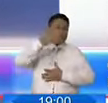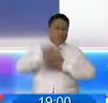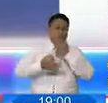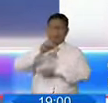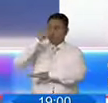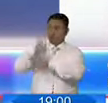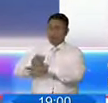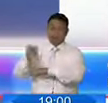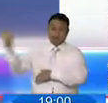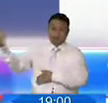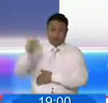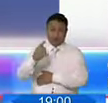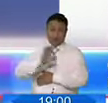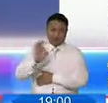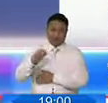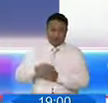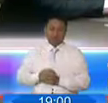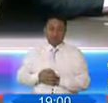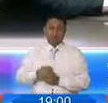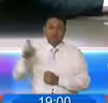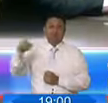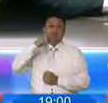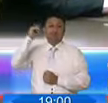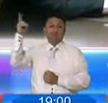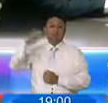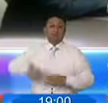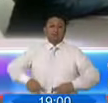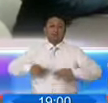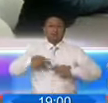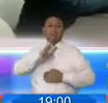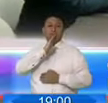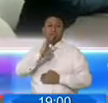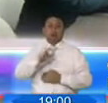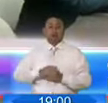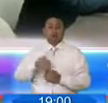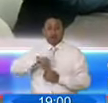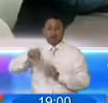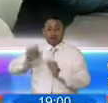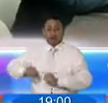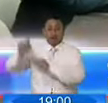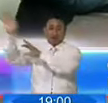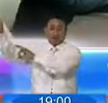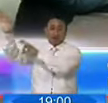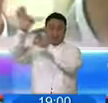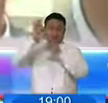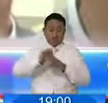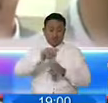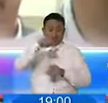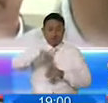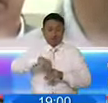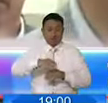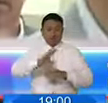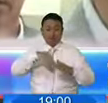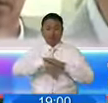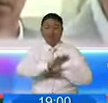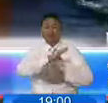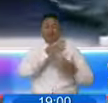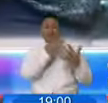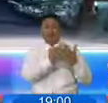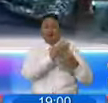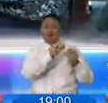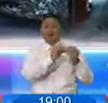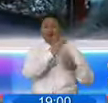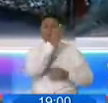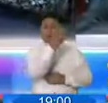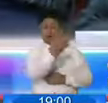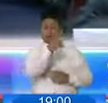por el caso balda correa quien reside bélgica deberá ser extraditados para su traslado a la cárcel 4